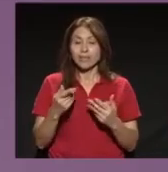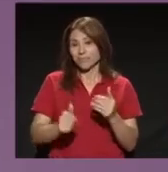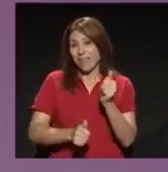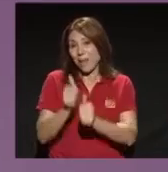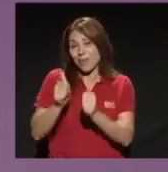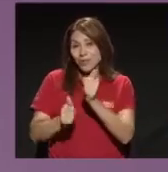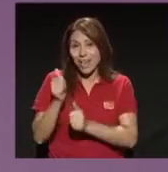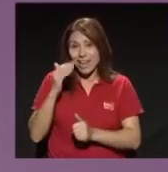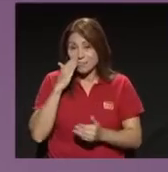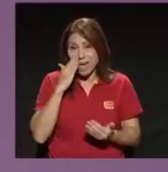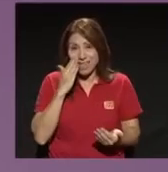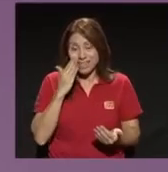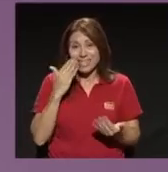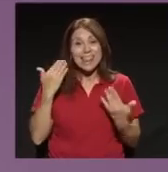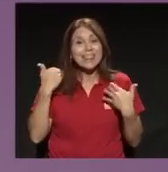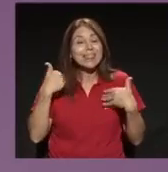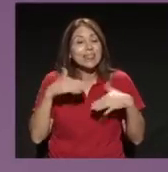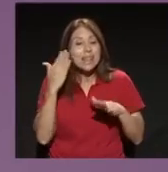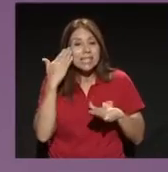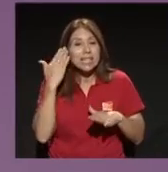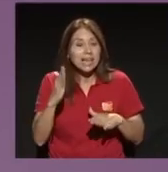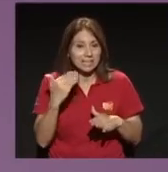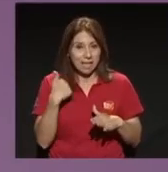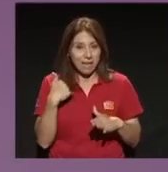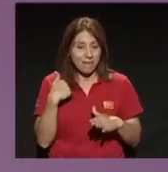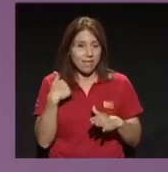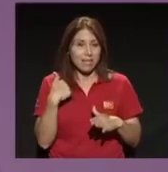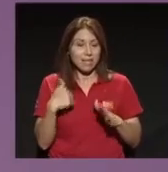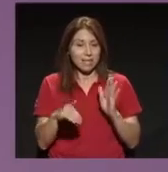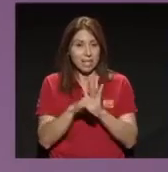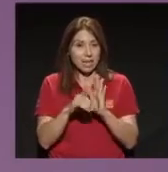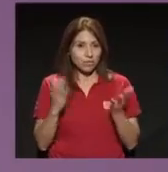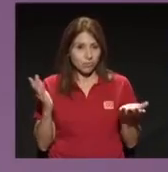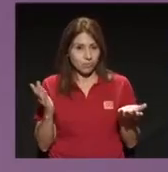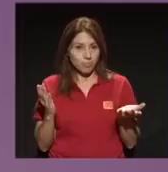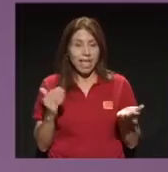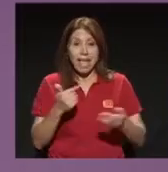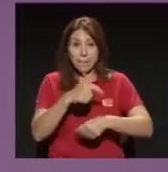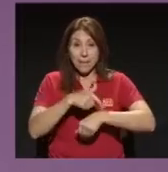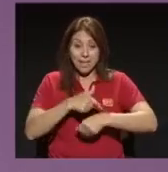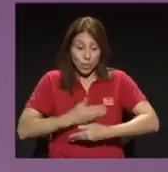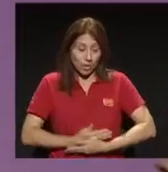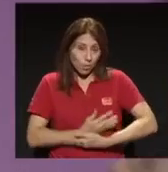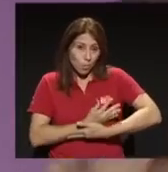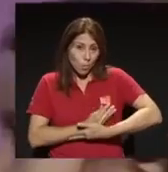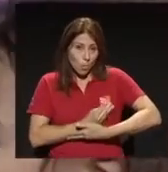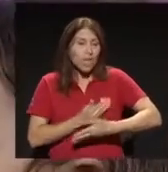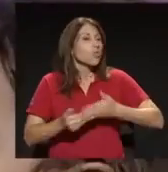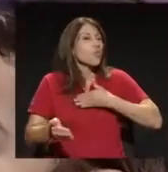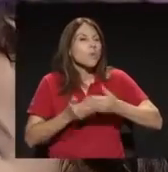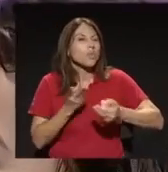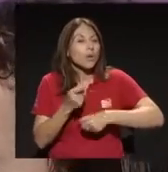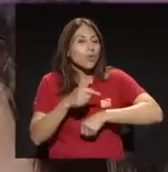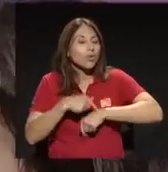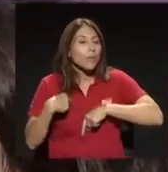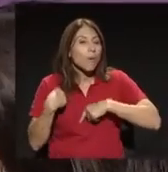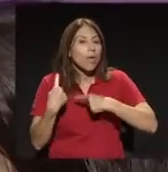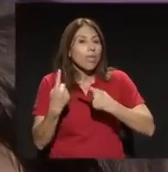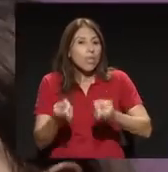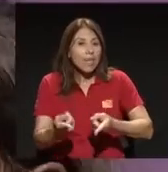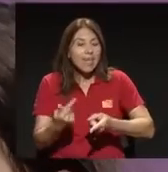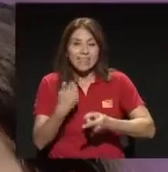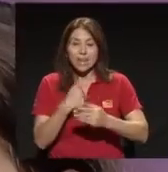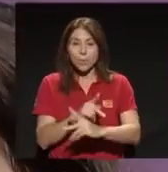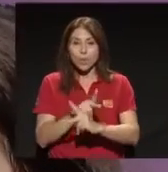mayoría de las madres ni siquiera conocen que tienen ese derecho que en periodo de lactancia no importa cuánto tiempo dure la lactancia tiene una protección especial